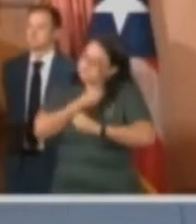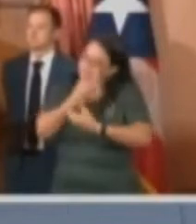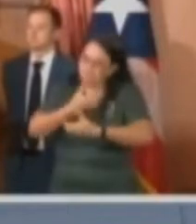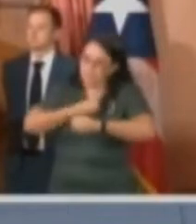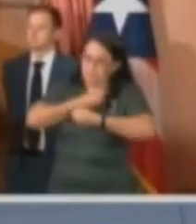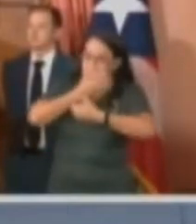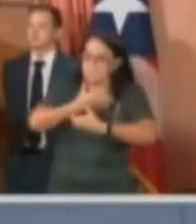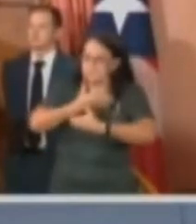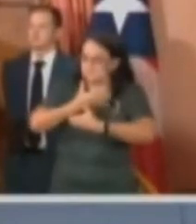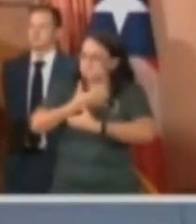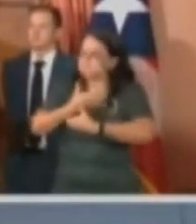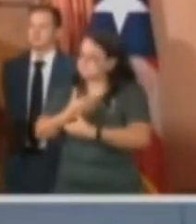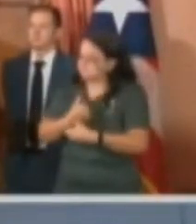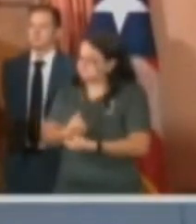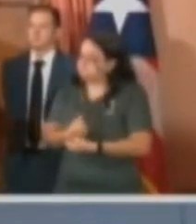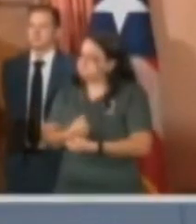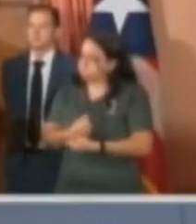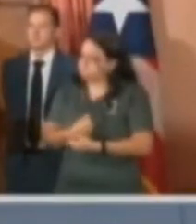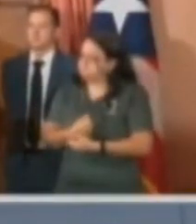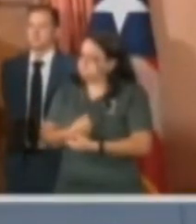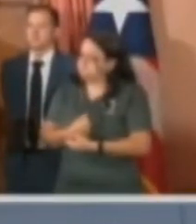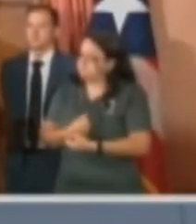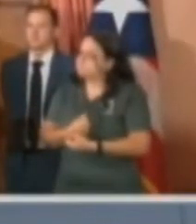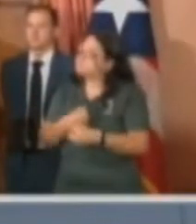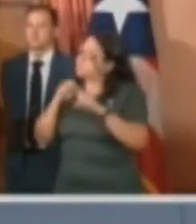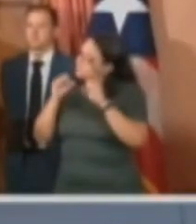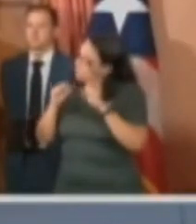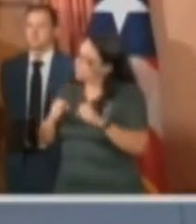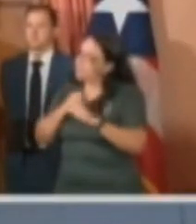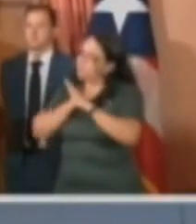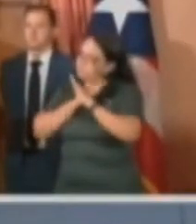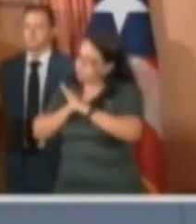No, mira, hay diferentes maneras. Por ejemplo,